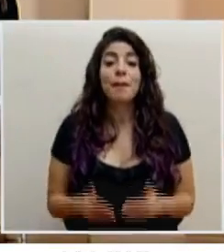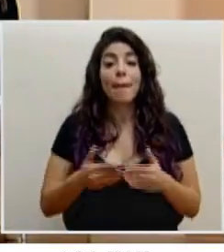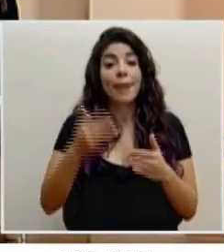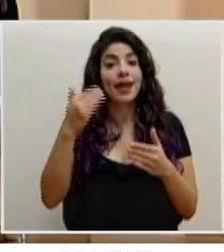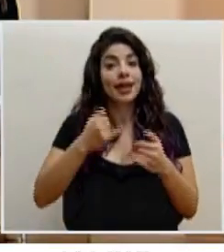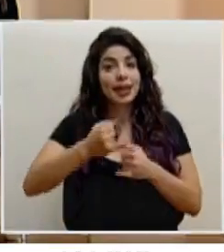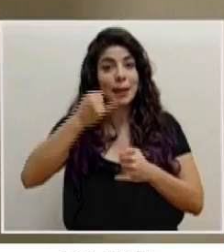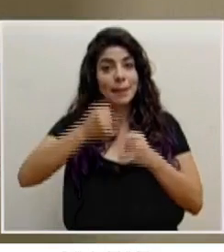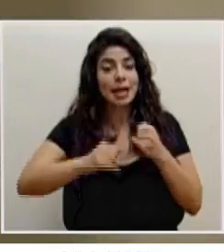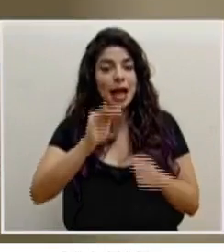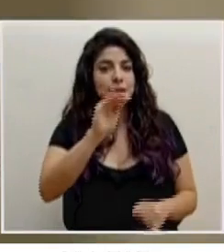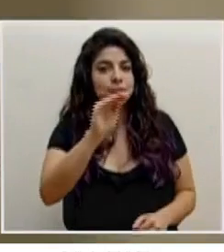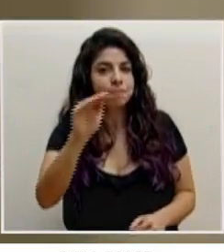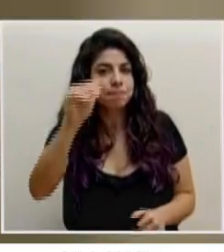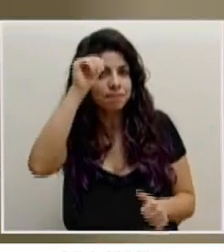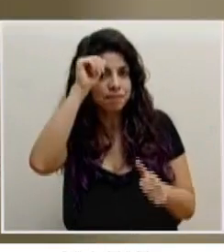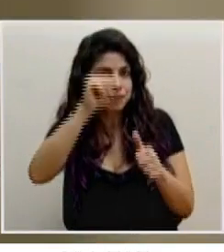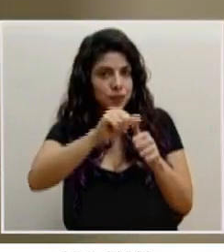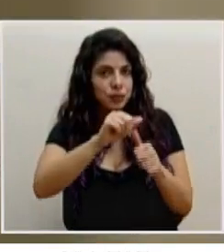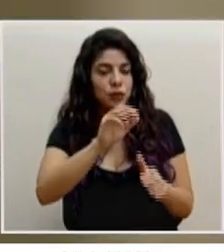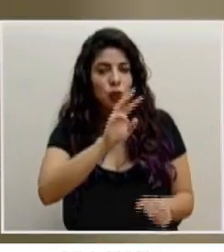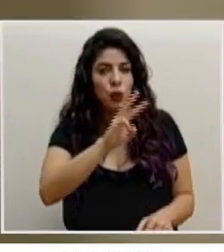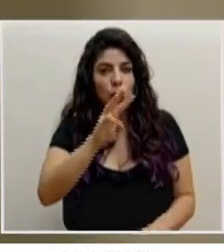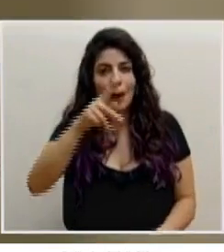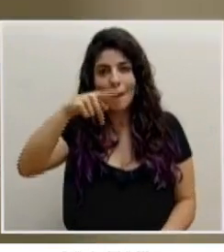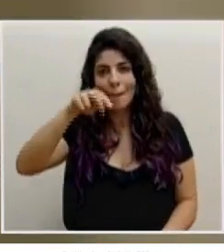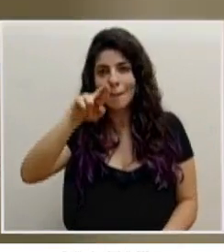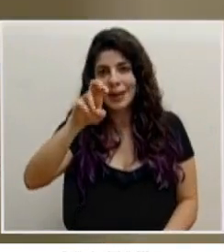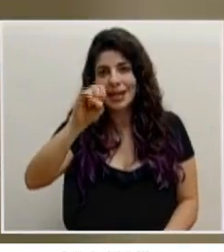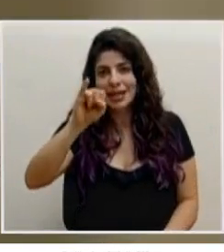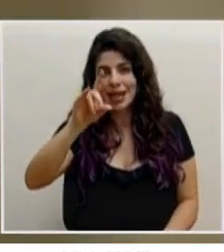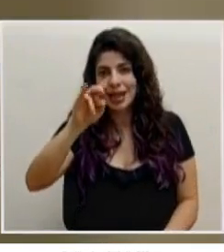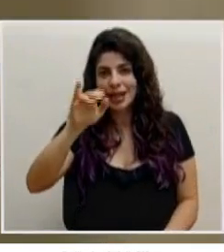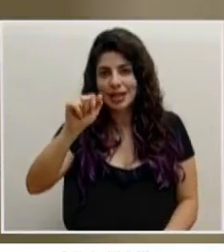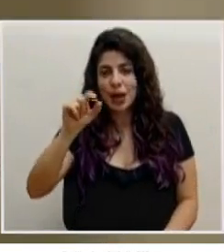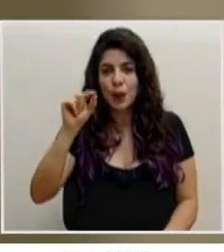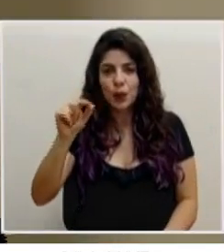Antes de finalizar, les recordamos el sitio